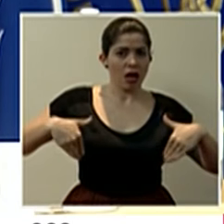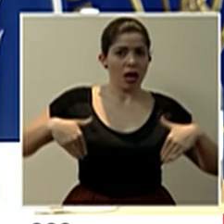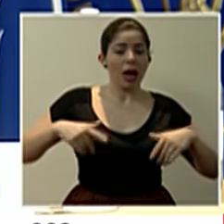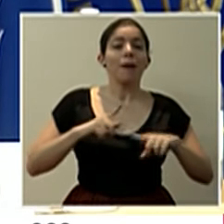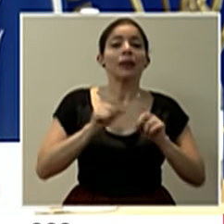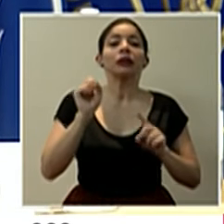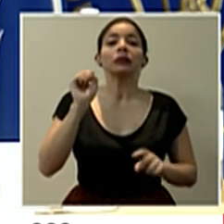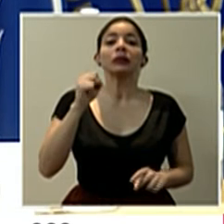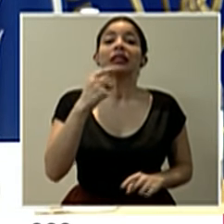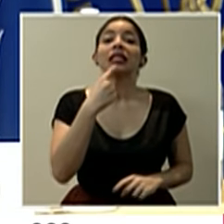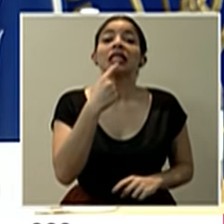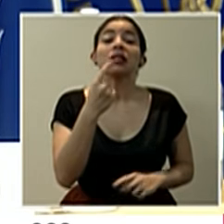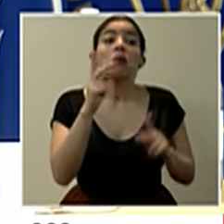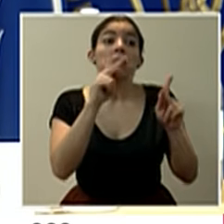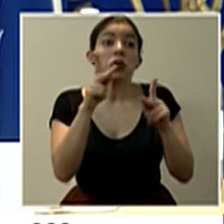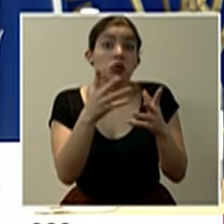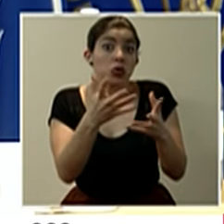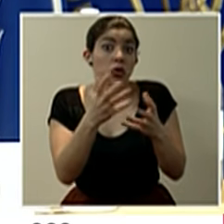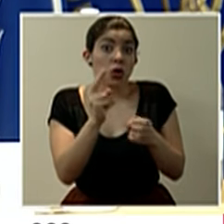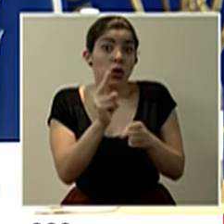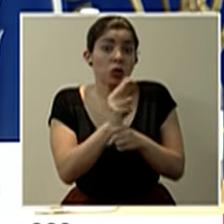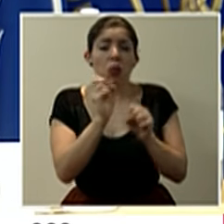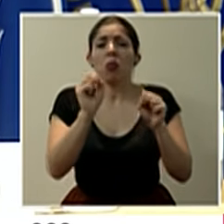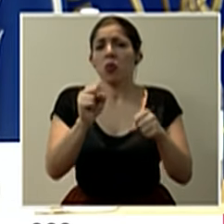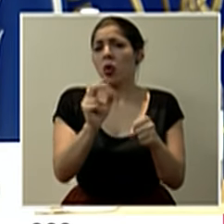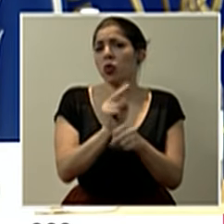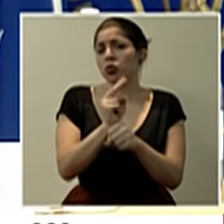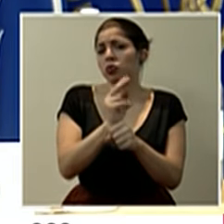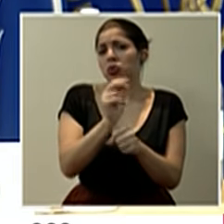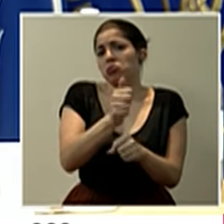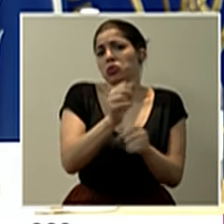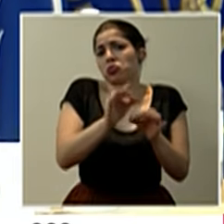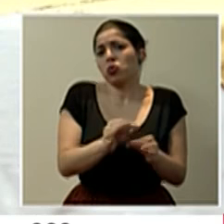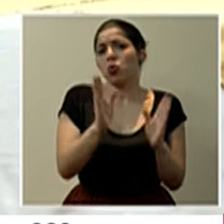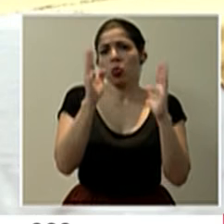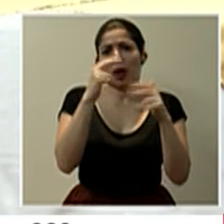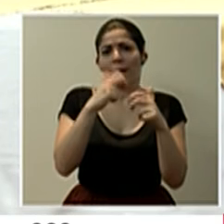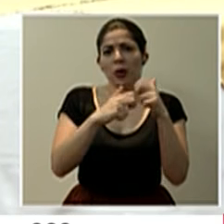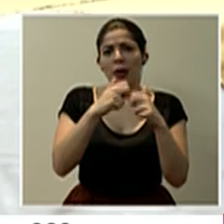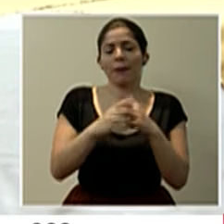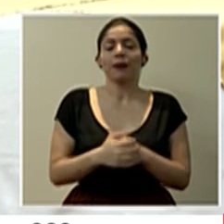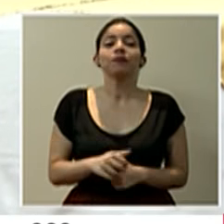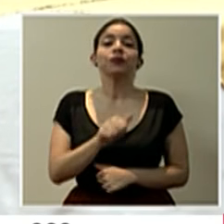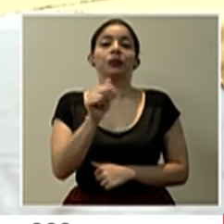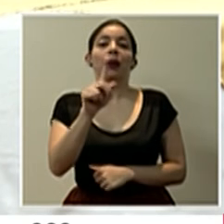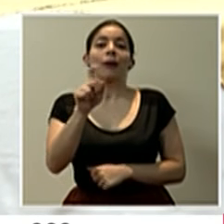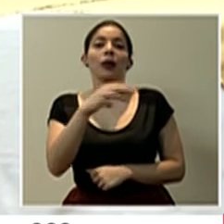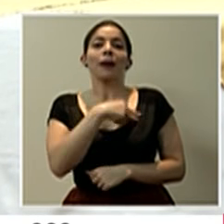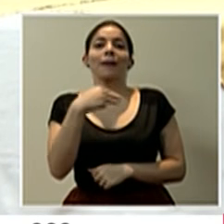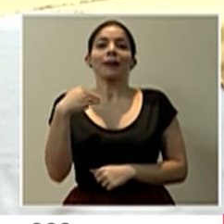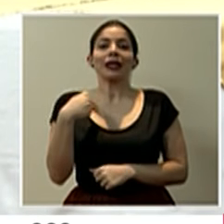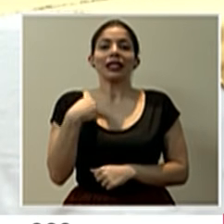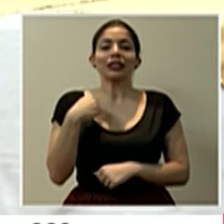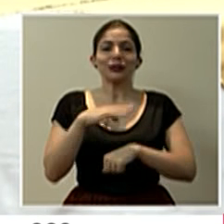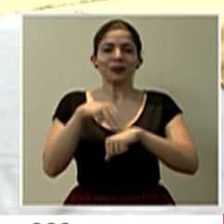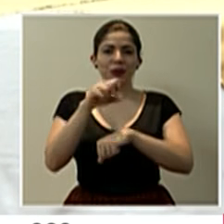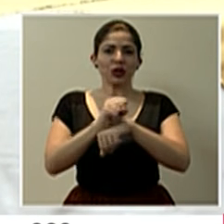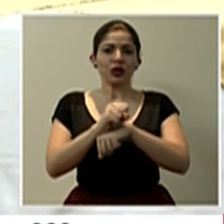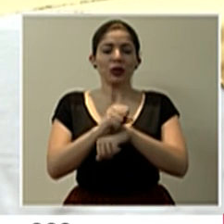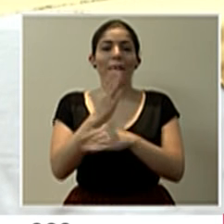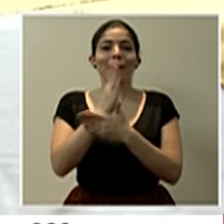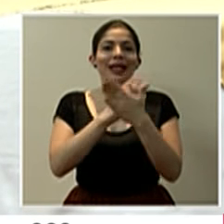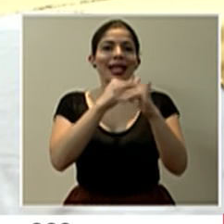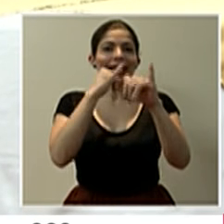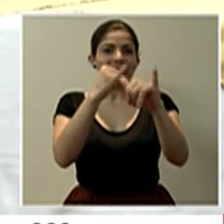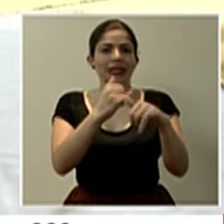que sí hemos dicho, que la quiera usar, pues que la use, y no hay ningún tipo de problemas. La siguiente consulta es para el ministro Soto, de